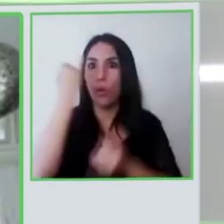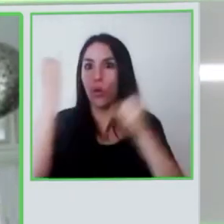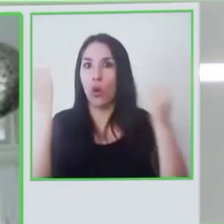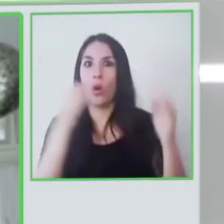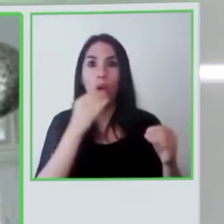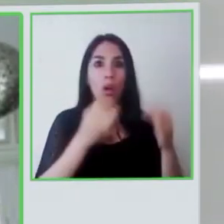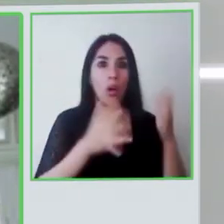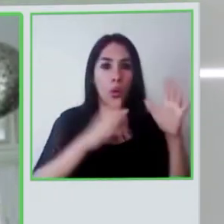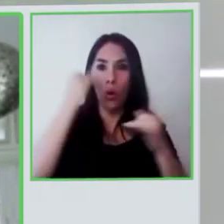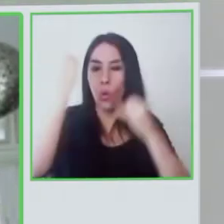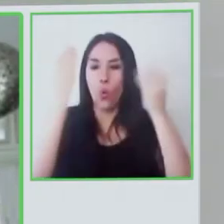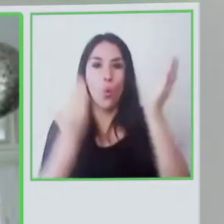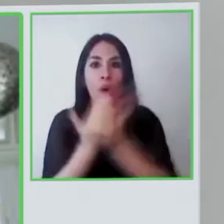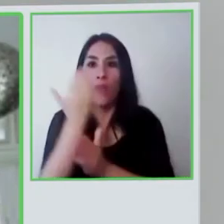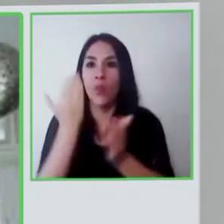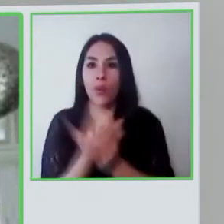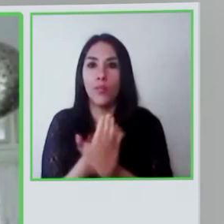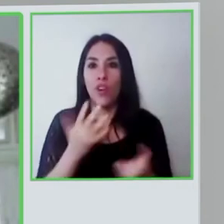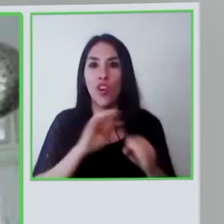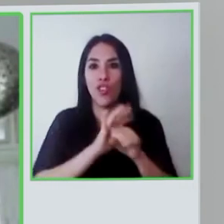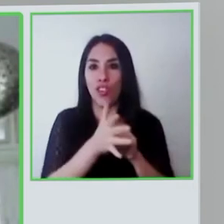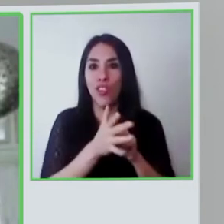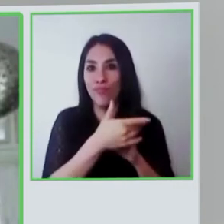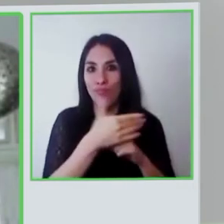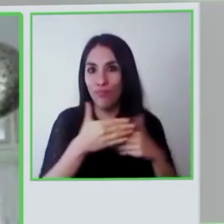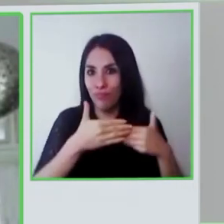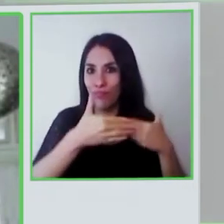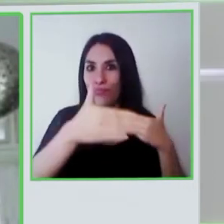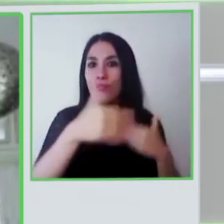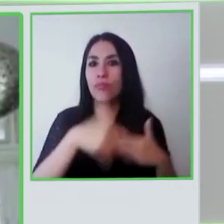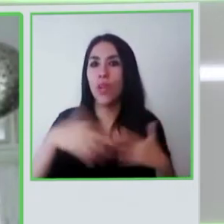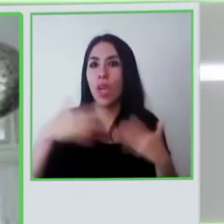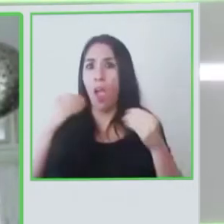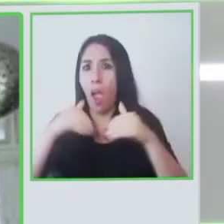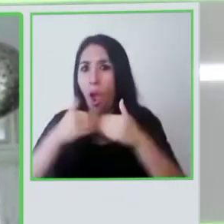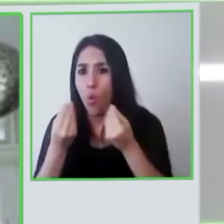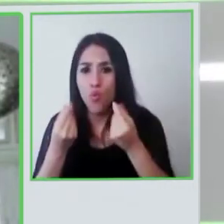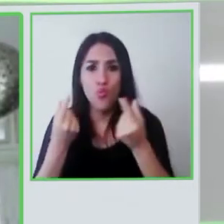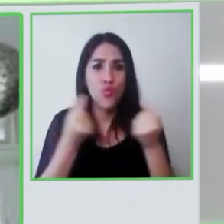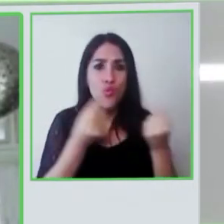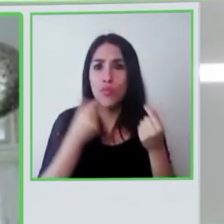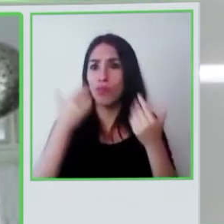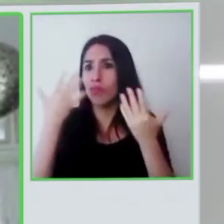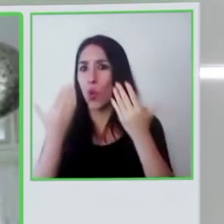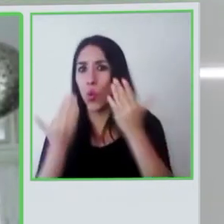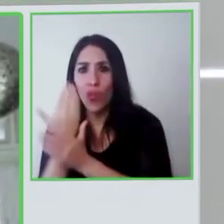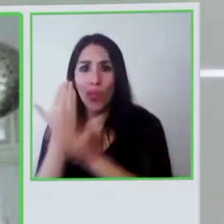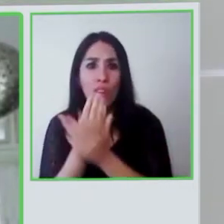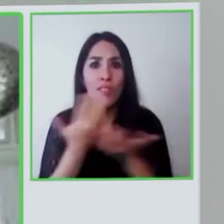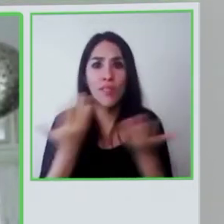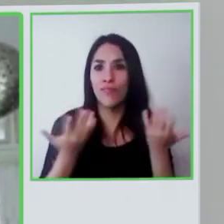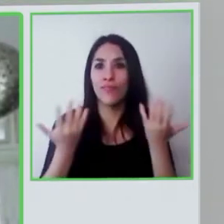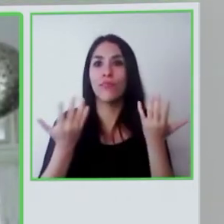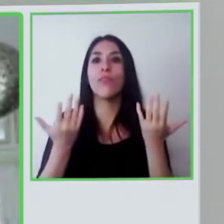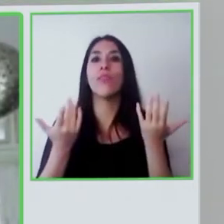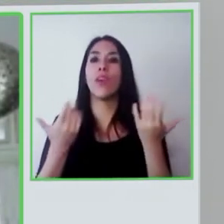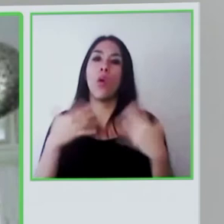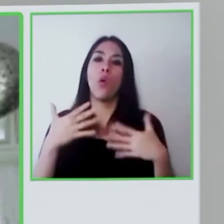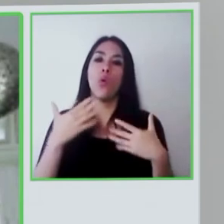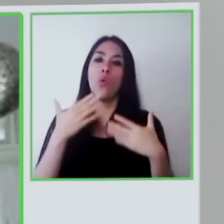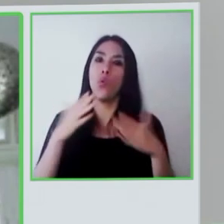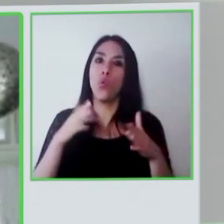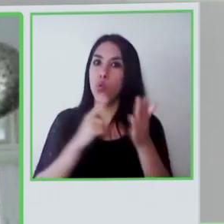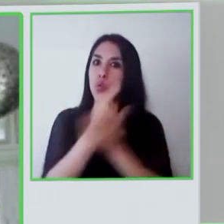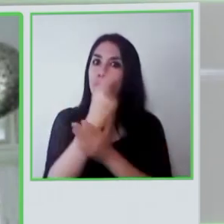todos nosotros los empleados entonces buscan estas pistas como les llamamos que les digan que estamos tratando